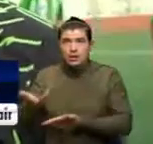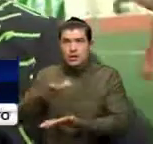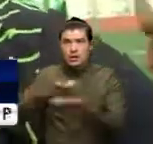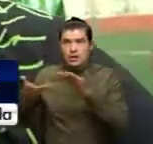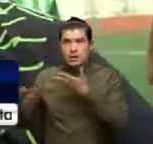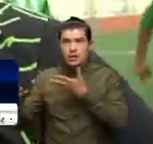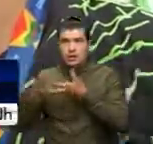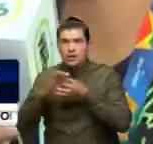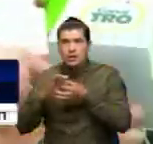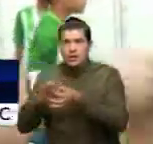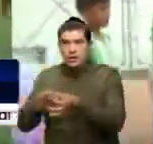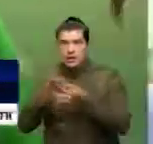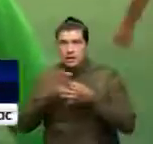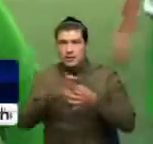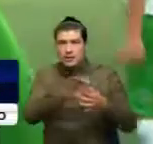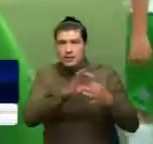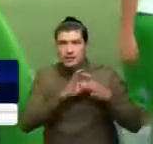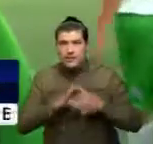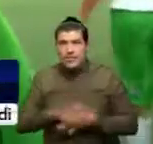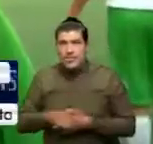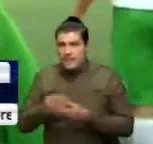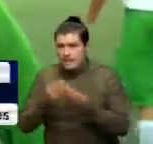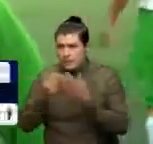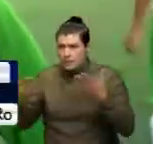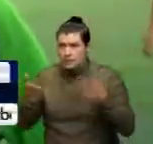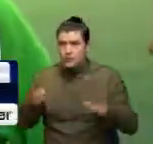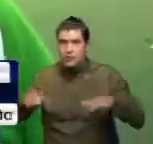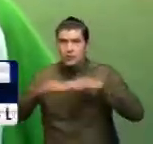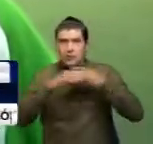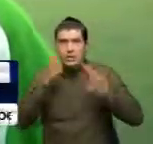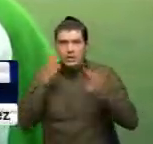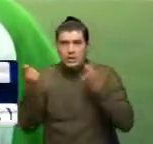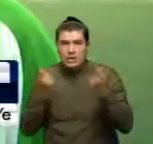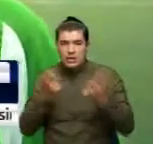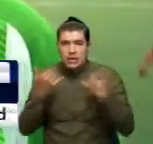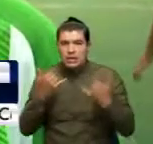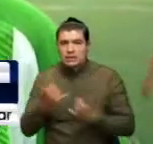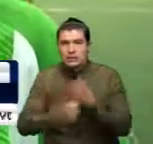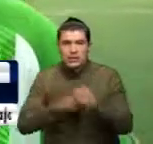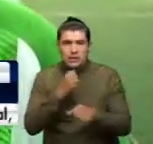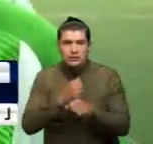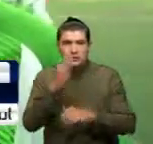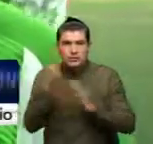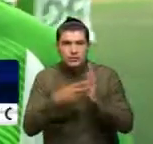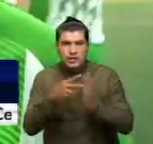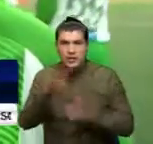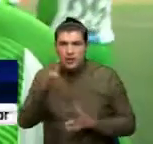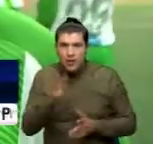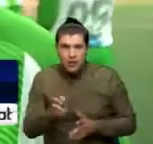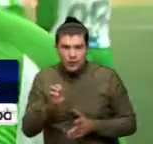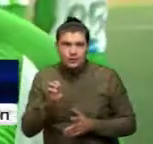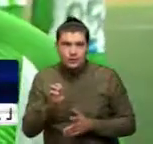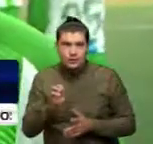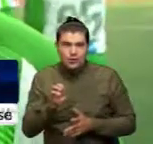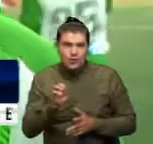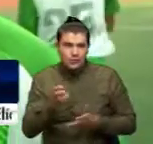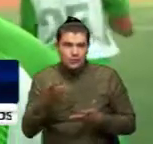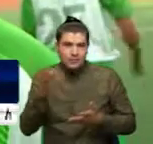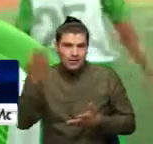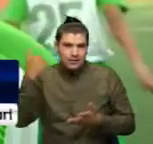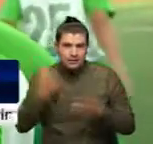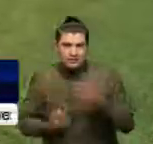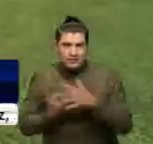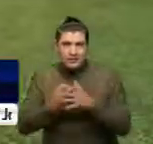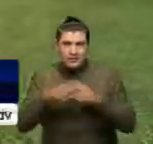nos ayudamos como mutuamente mucho balance para todo el 2008 y que si se puede llevar el nombre